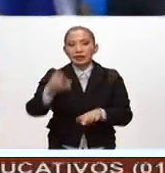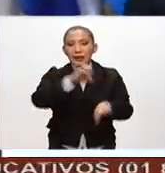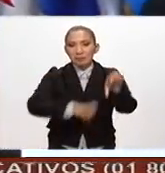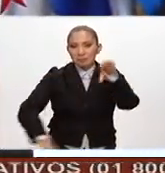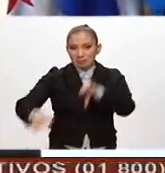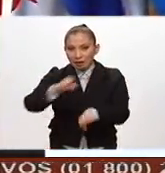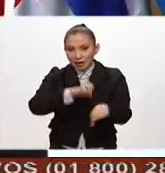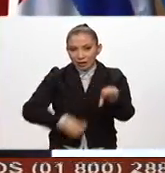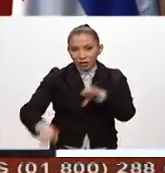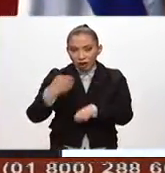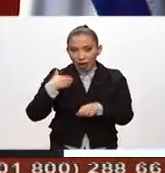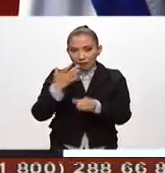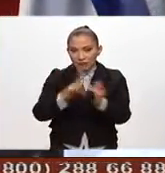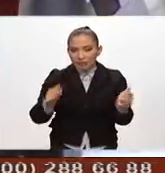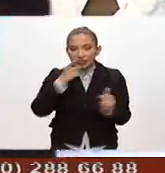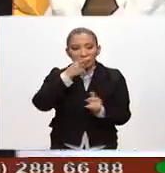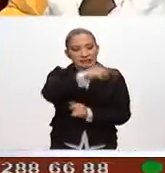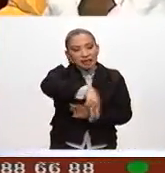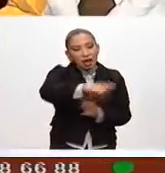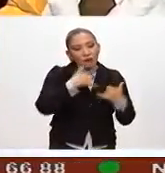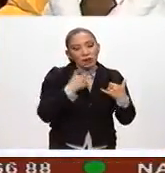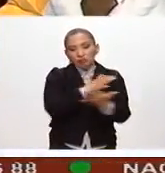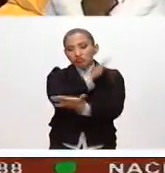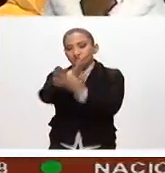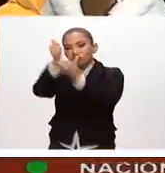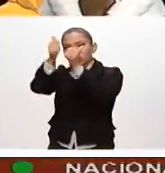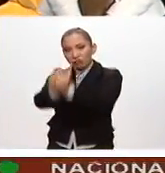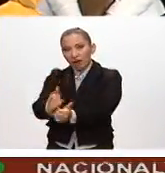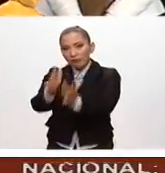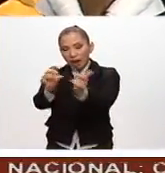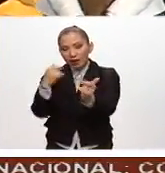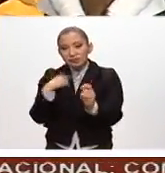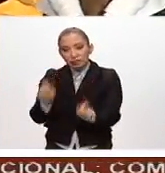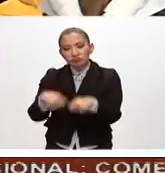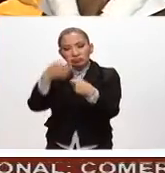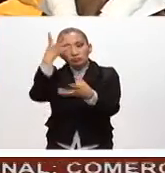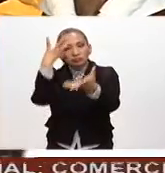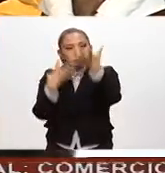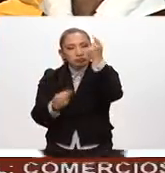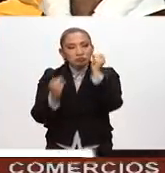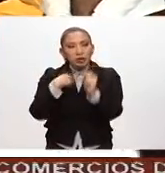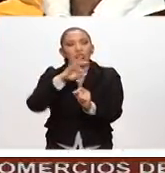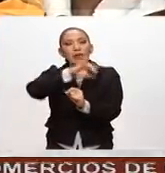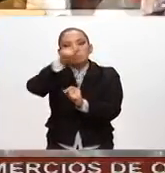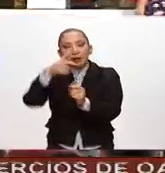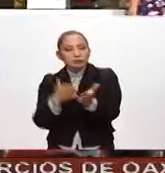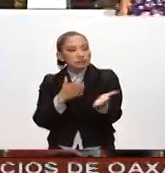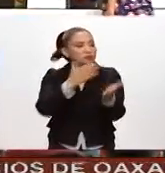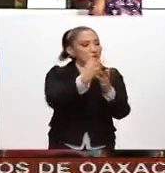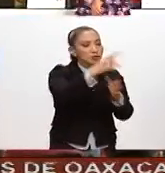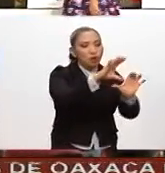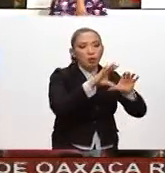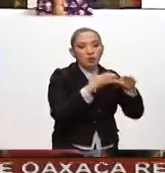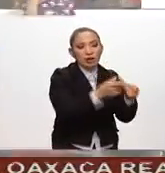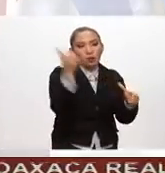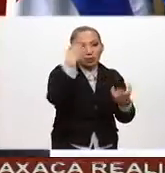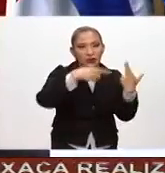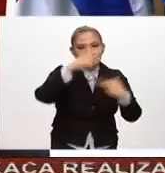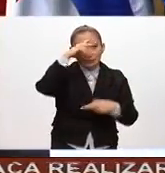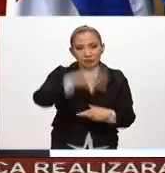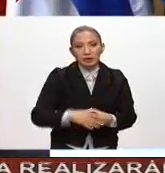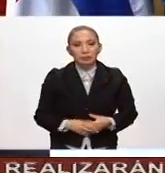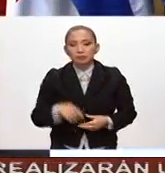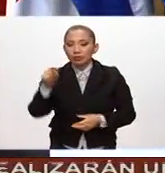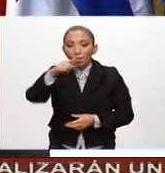Maryse Bossier, indicó que los jóvenes durante su estancia en Francia obtendrán conocimientos que podrán aplicar en sus comunidades a su regreso.